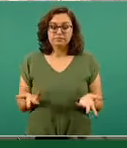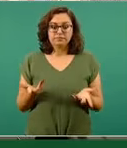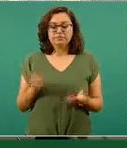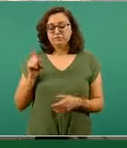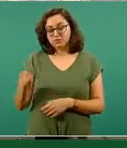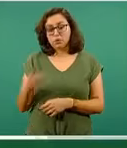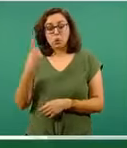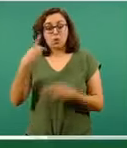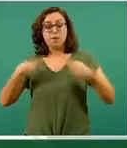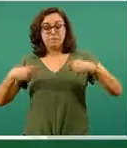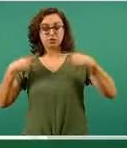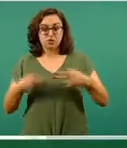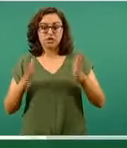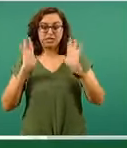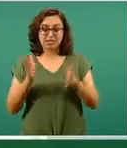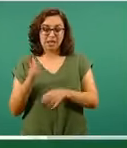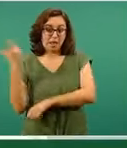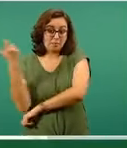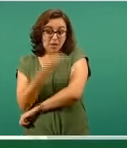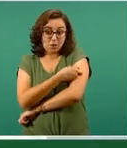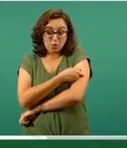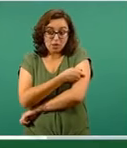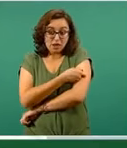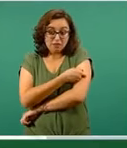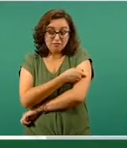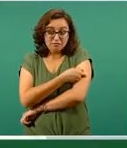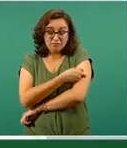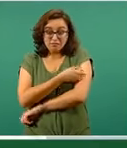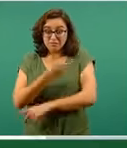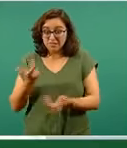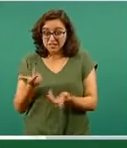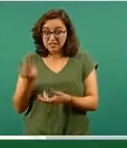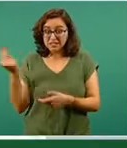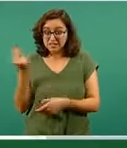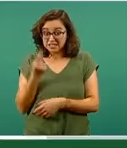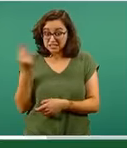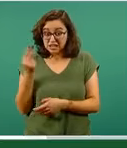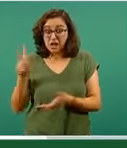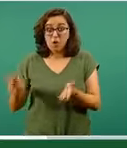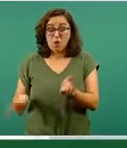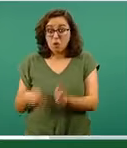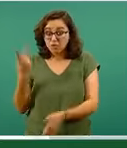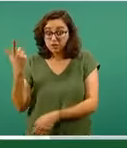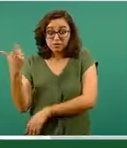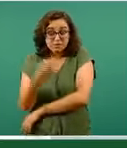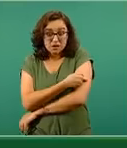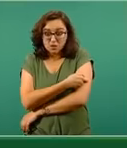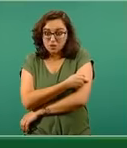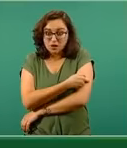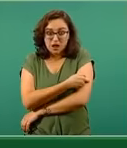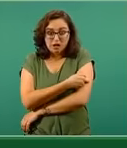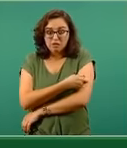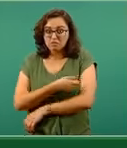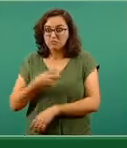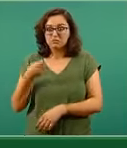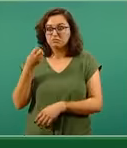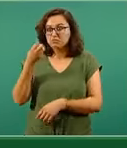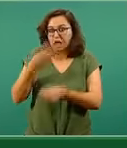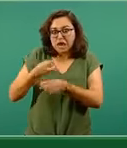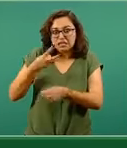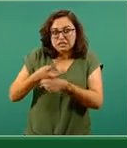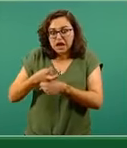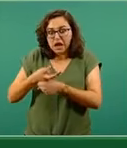vacuna una persona, no hay ninguna necesidad de recibir otra vacuna o recibir otra